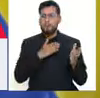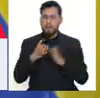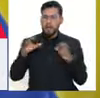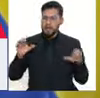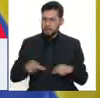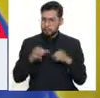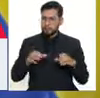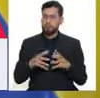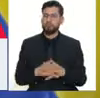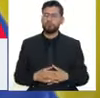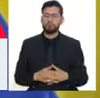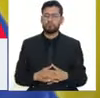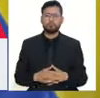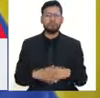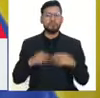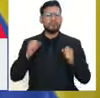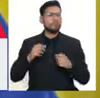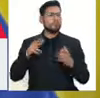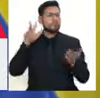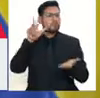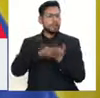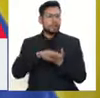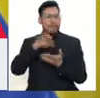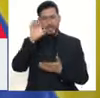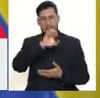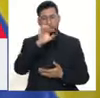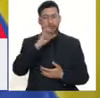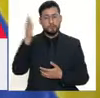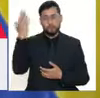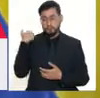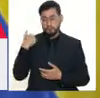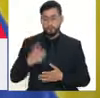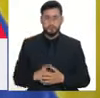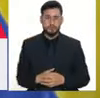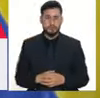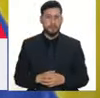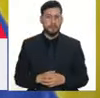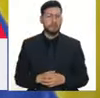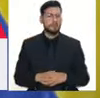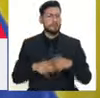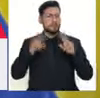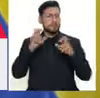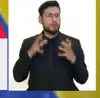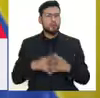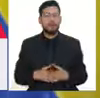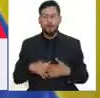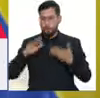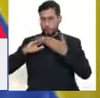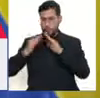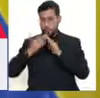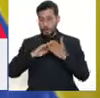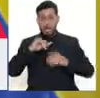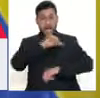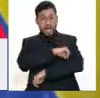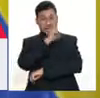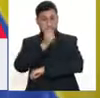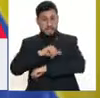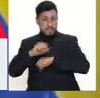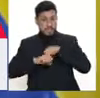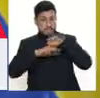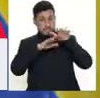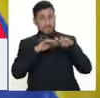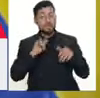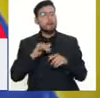de Acción Resolutivo aprobado en enero pasado, en el marco de la comunidad andina,